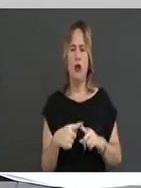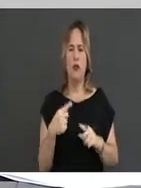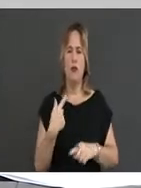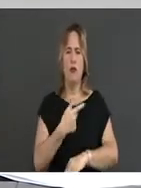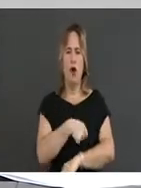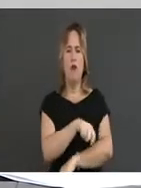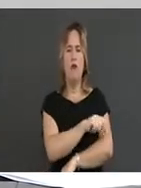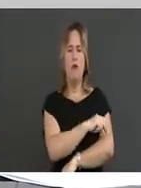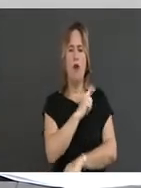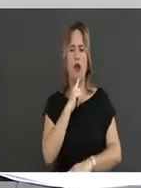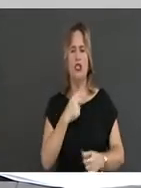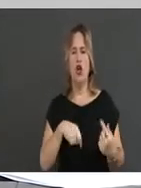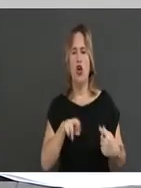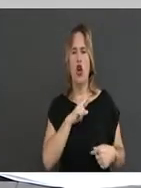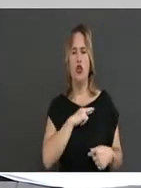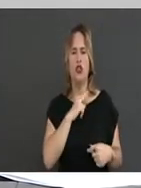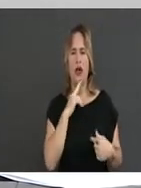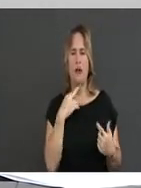pobladores de Contramaestre.